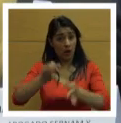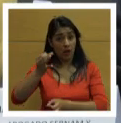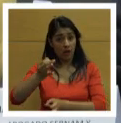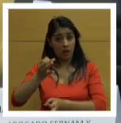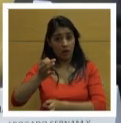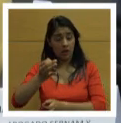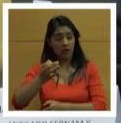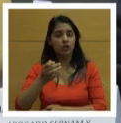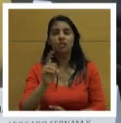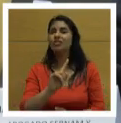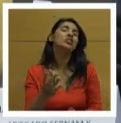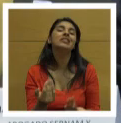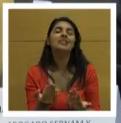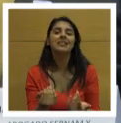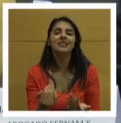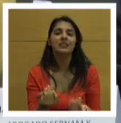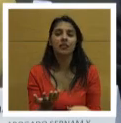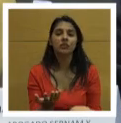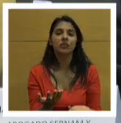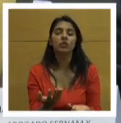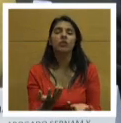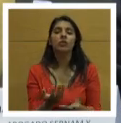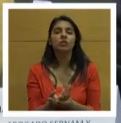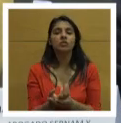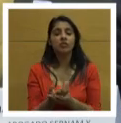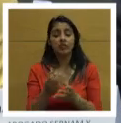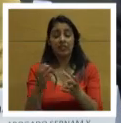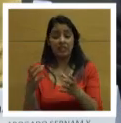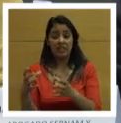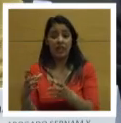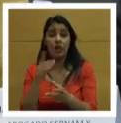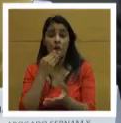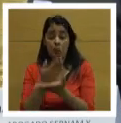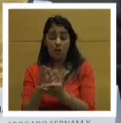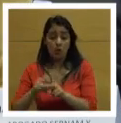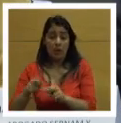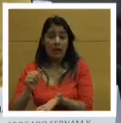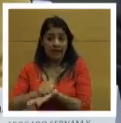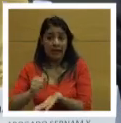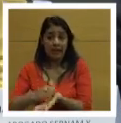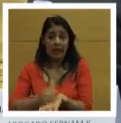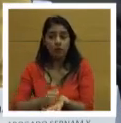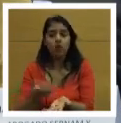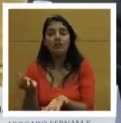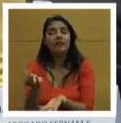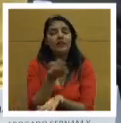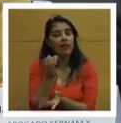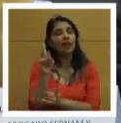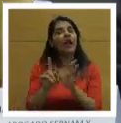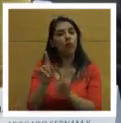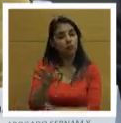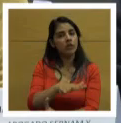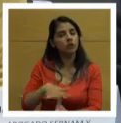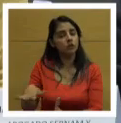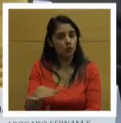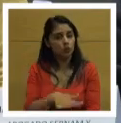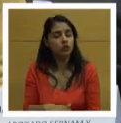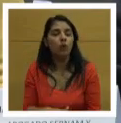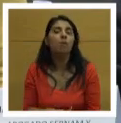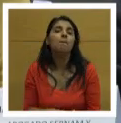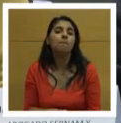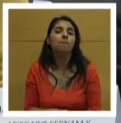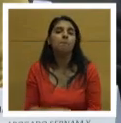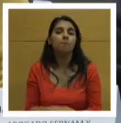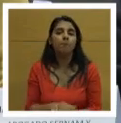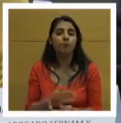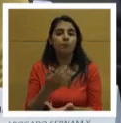justicia, no es necesario que las partes, dentro de sus alegaciones, estén mencionando, ¿no es cierto?, alguna situación contraria, digamos, o,